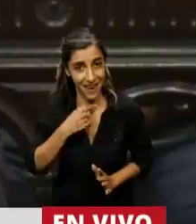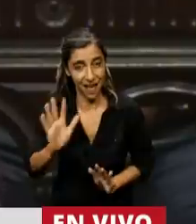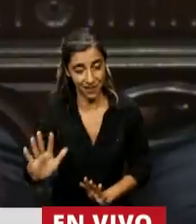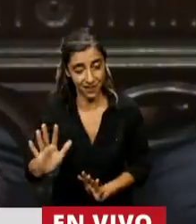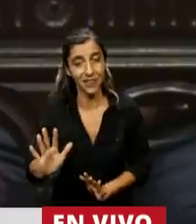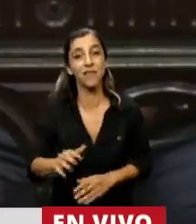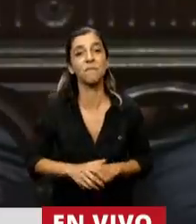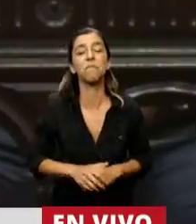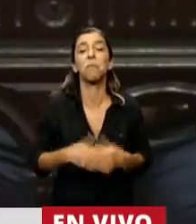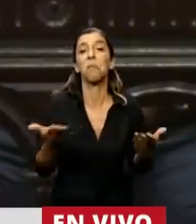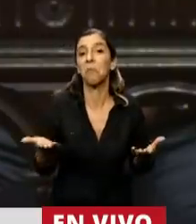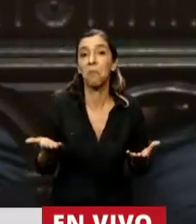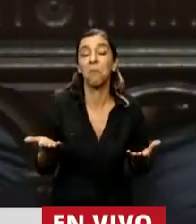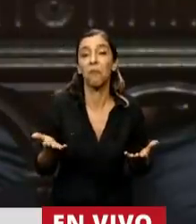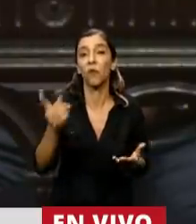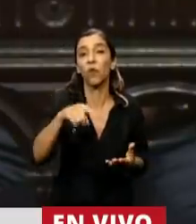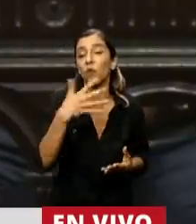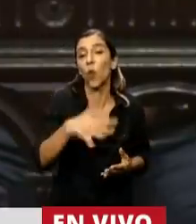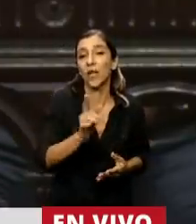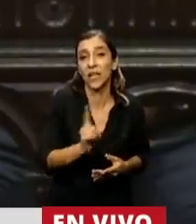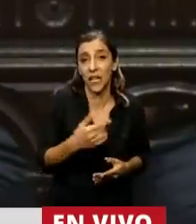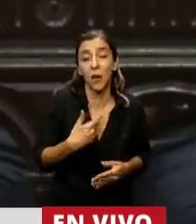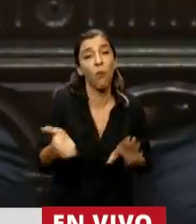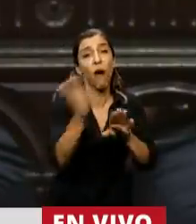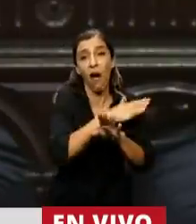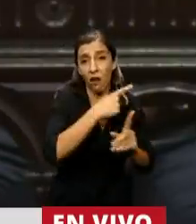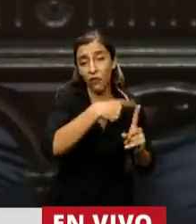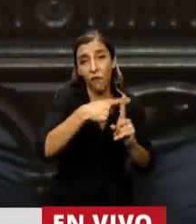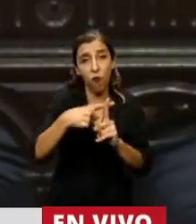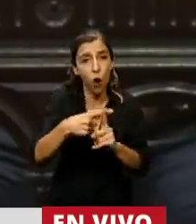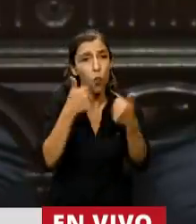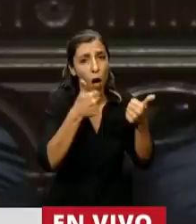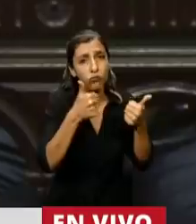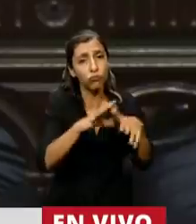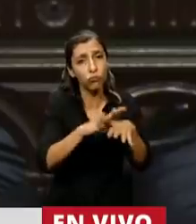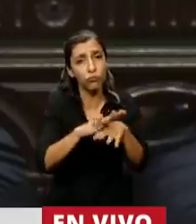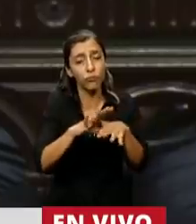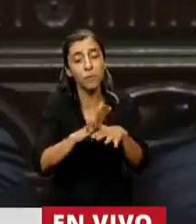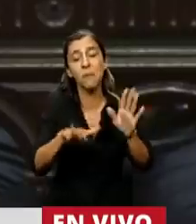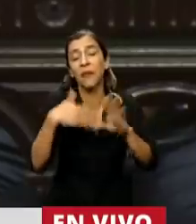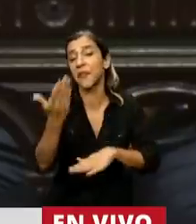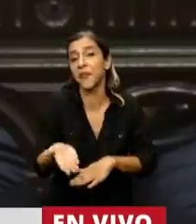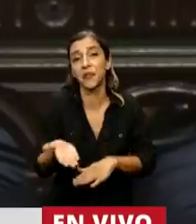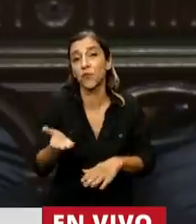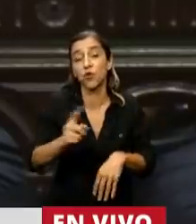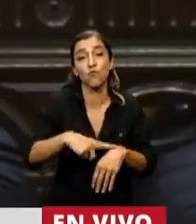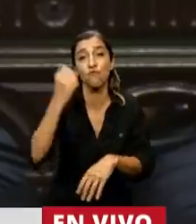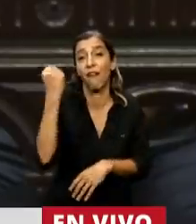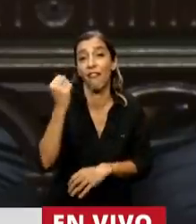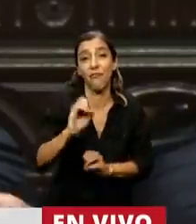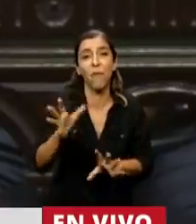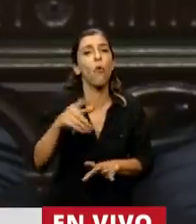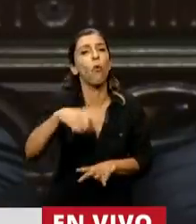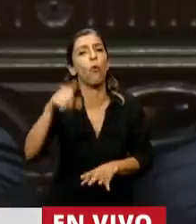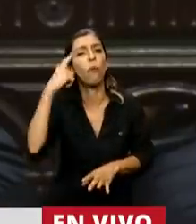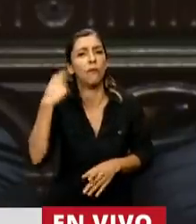años la fórmula fue efectiva gracias a dios pero es el descalabro económico porque pueden pensar que